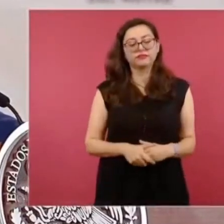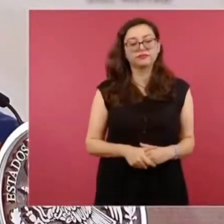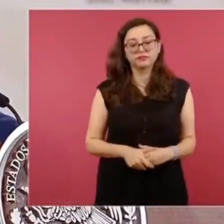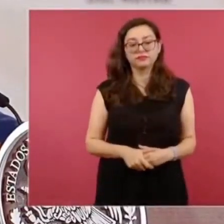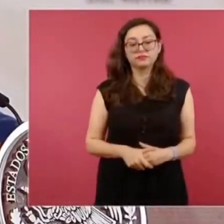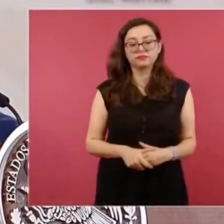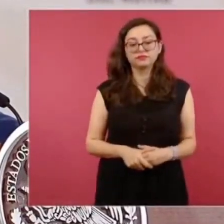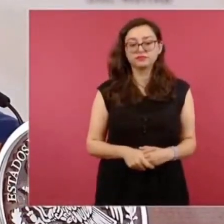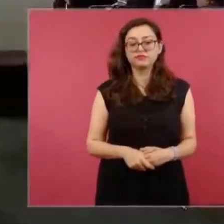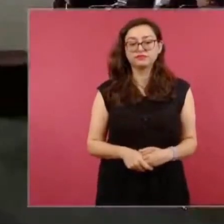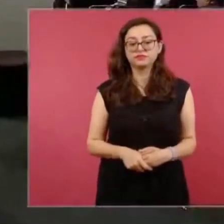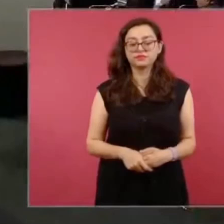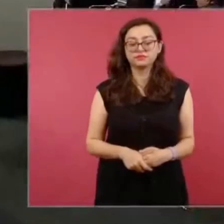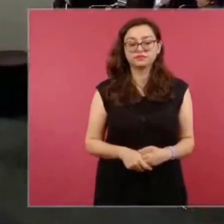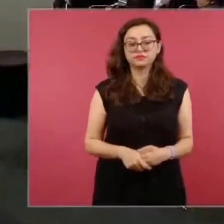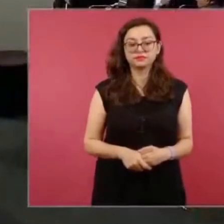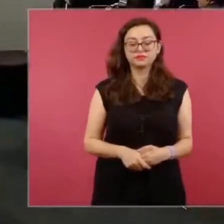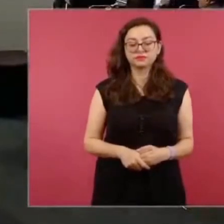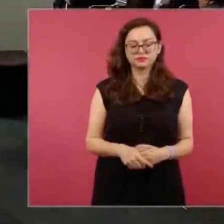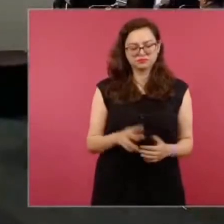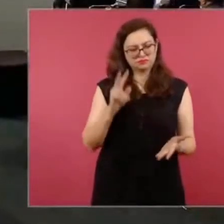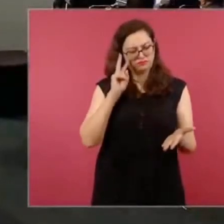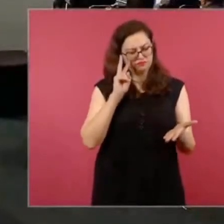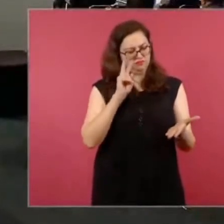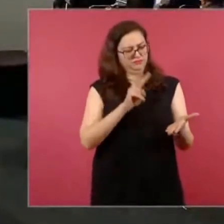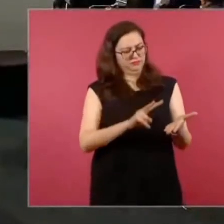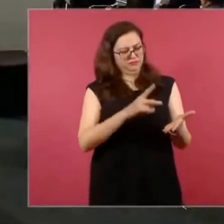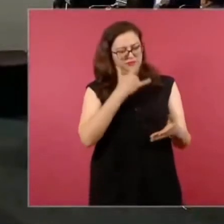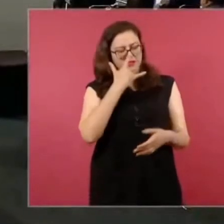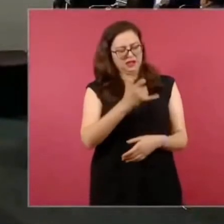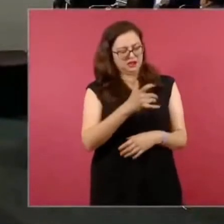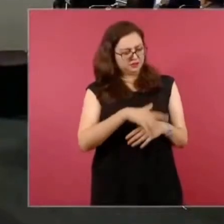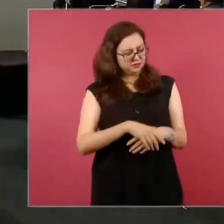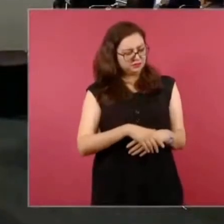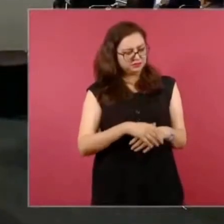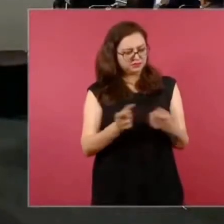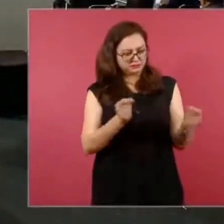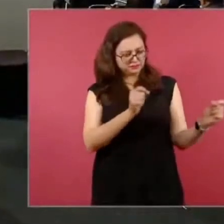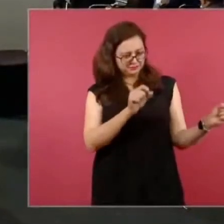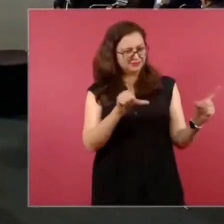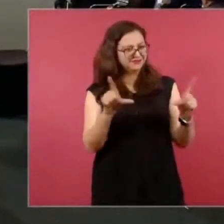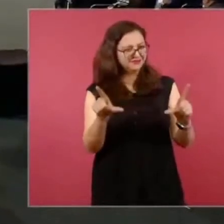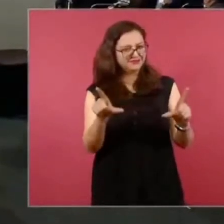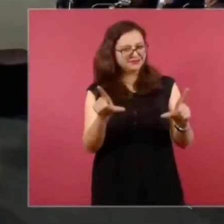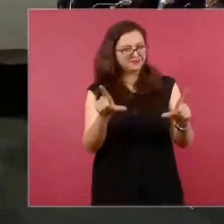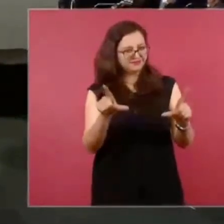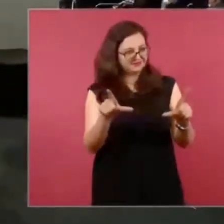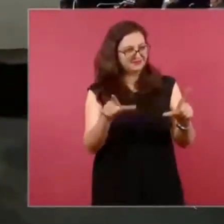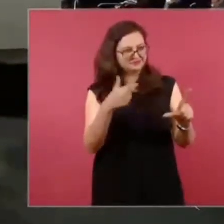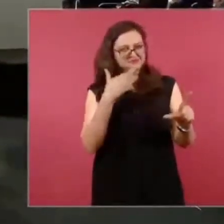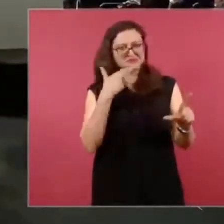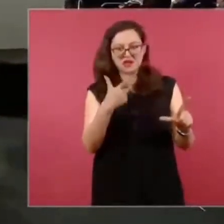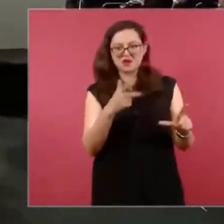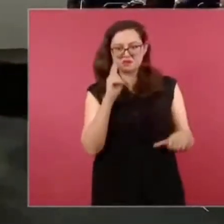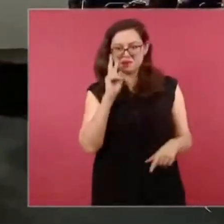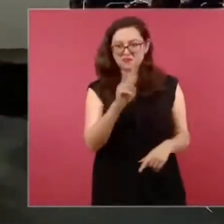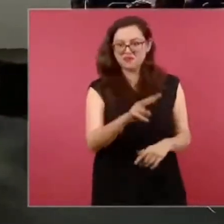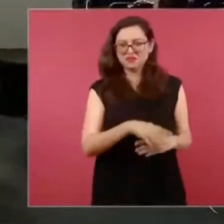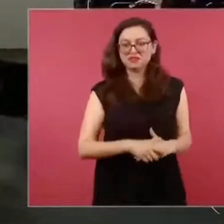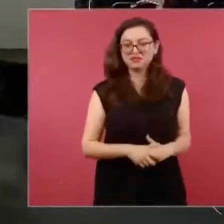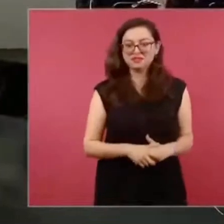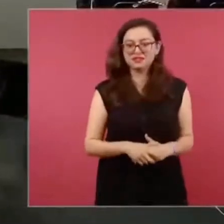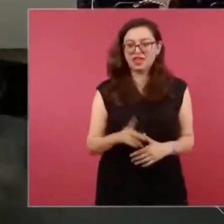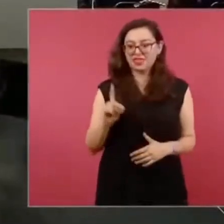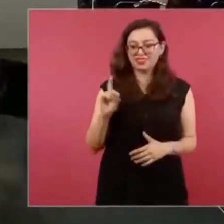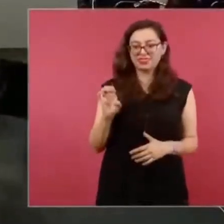Radio Fórmula le hizo la entrevista Sí, a Mike sí. Vigil. ¿Por qué no la vemos? Sobre el informe que dio la